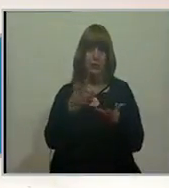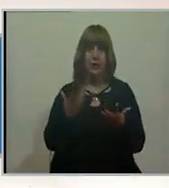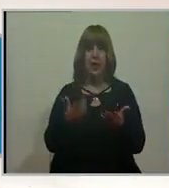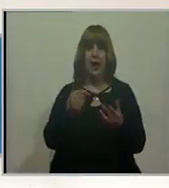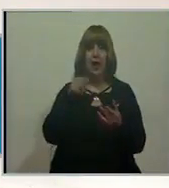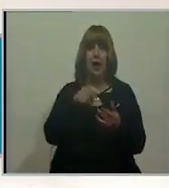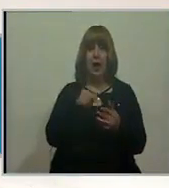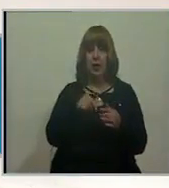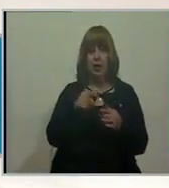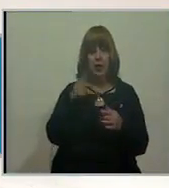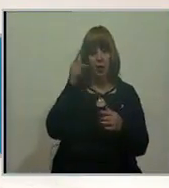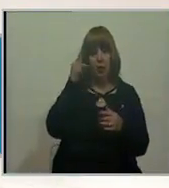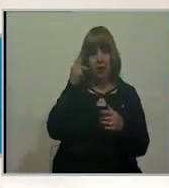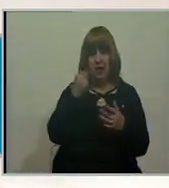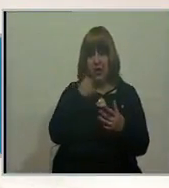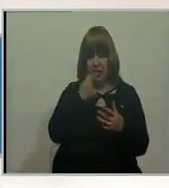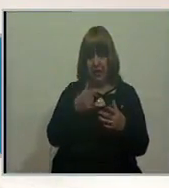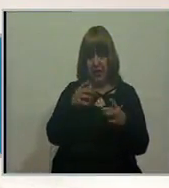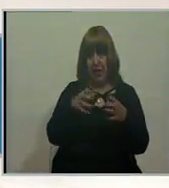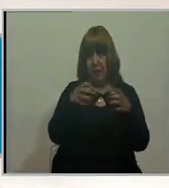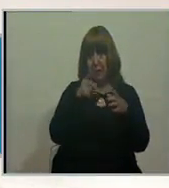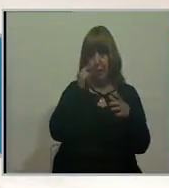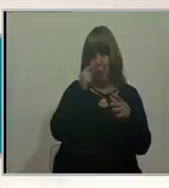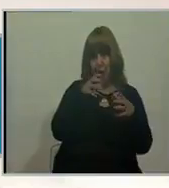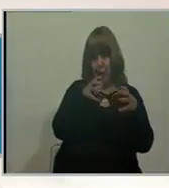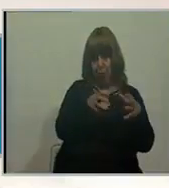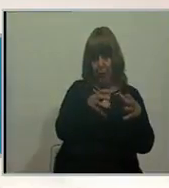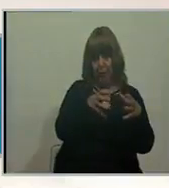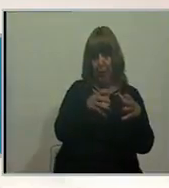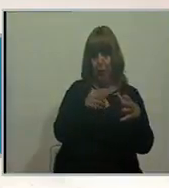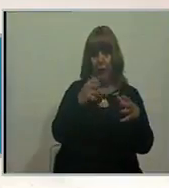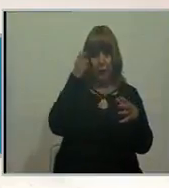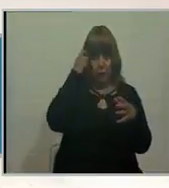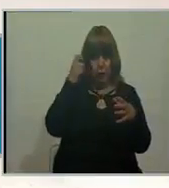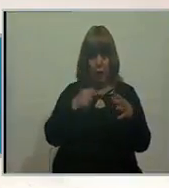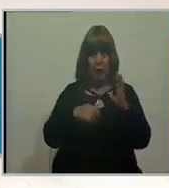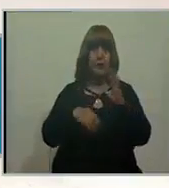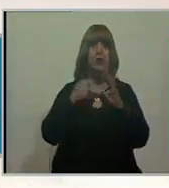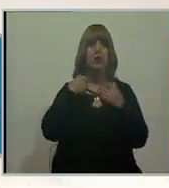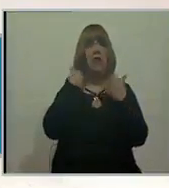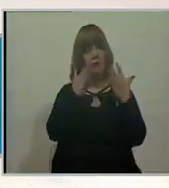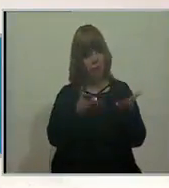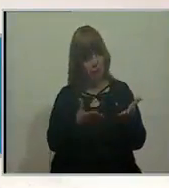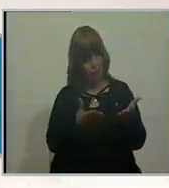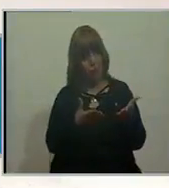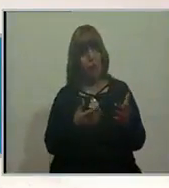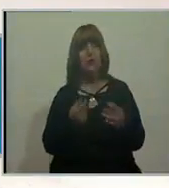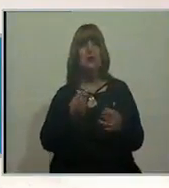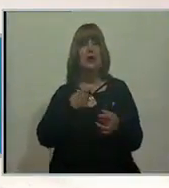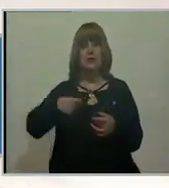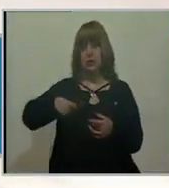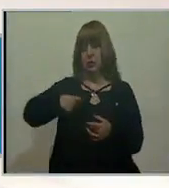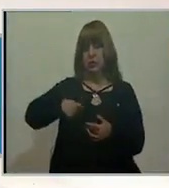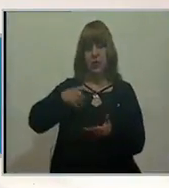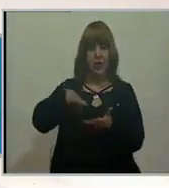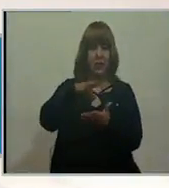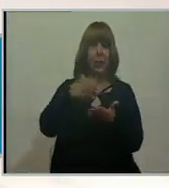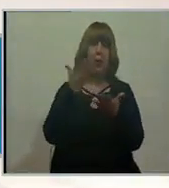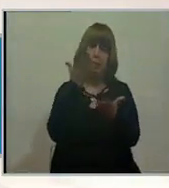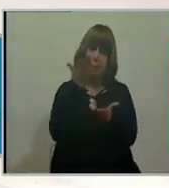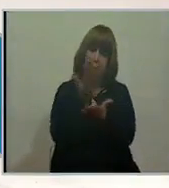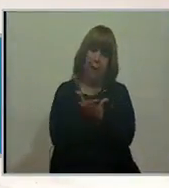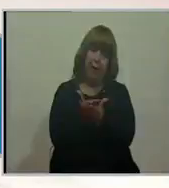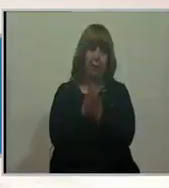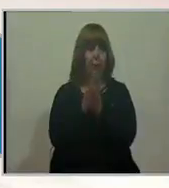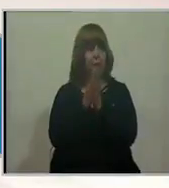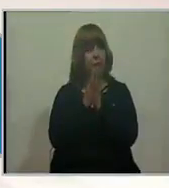que mayorías están en favor. Y sí se debatieron otras cosas también como una cuestión política. Me parece que la sociedad ya lo está pidiendo, siempre, porque hay un avance